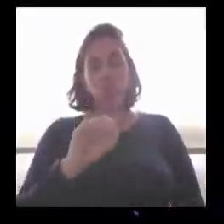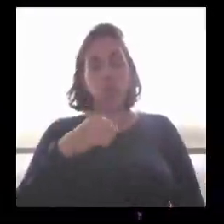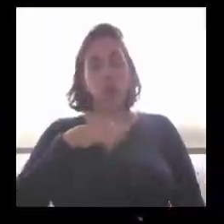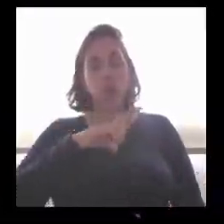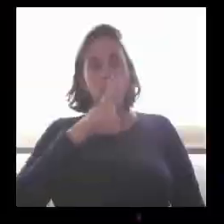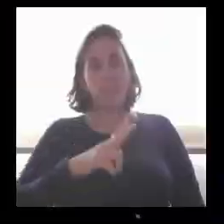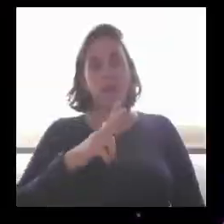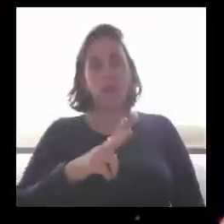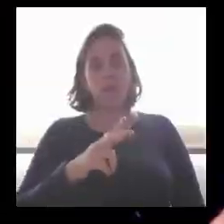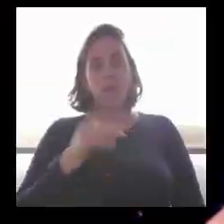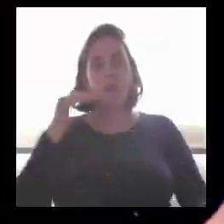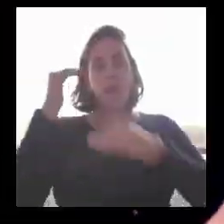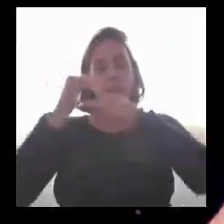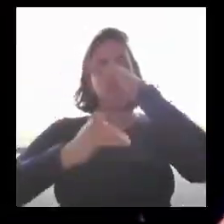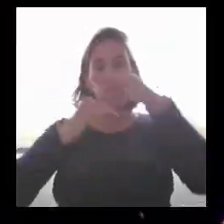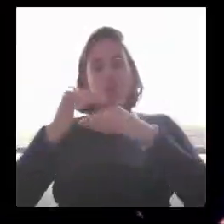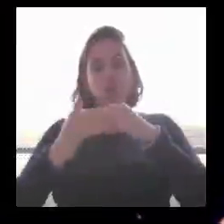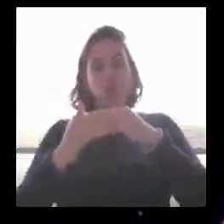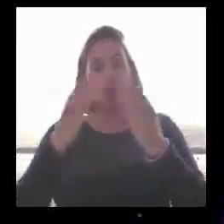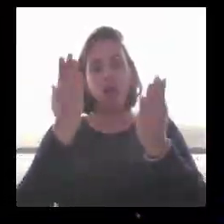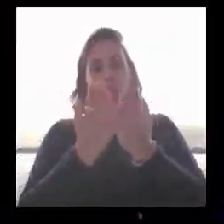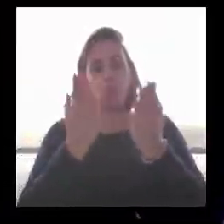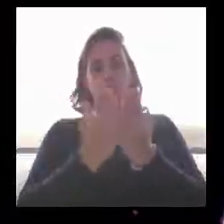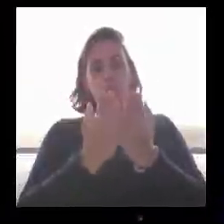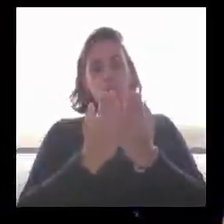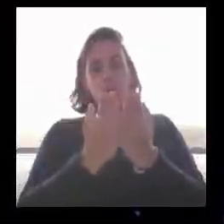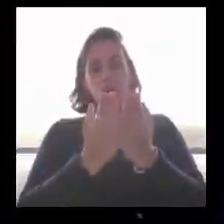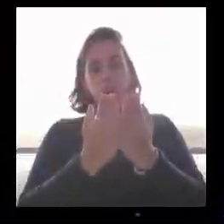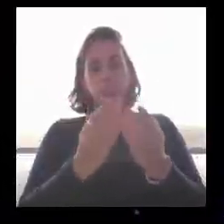la evolución, lo que estudió Tomasello, ¿no? Que